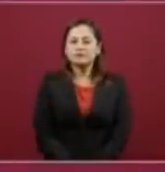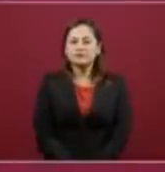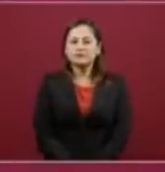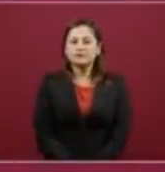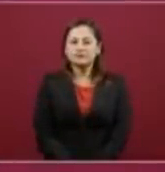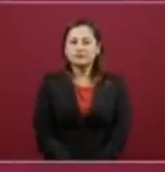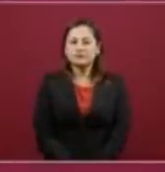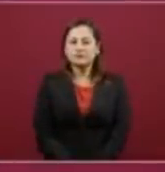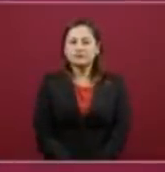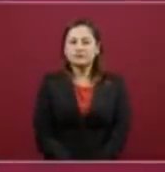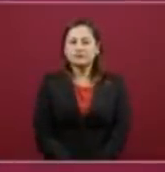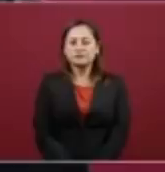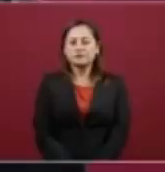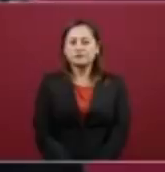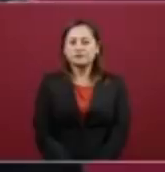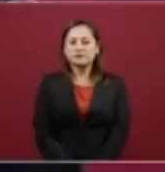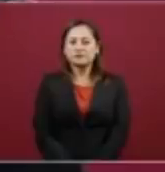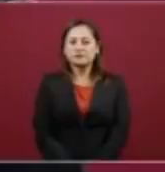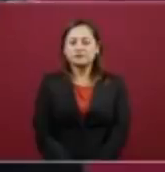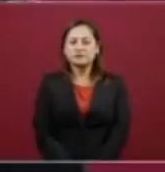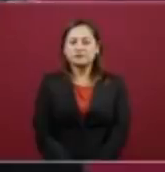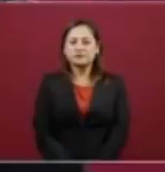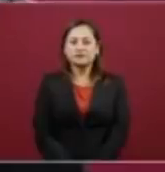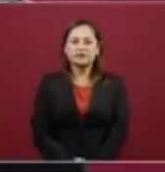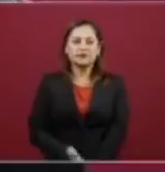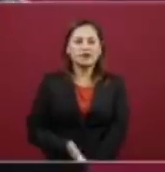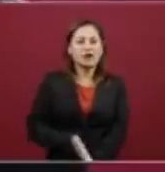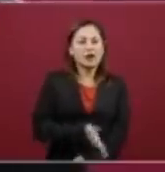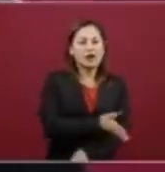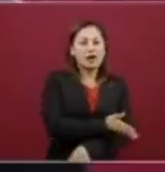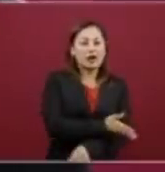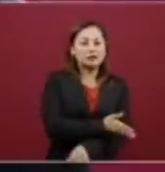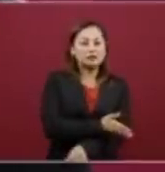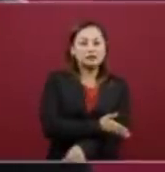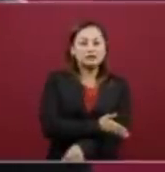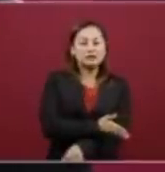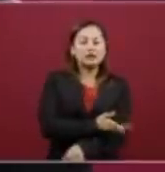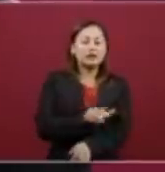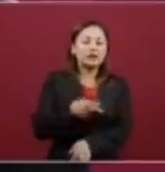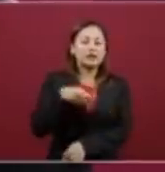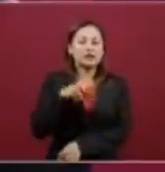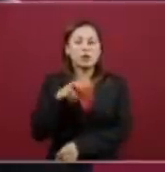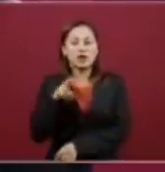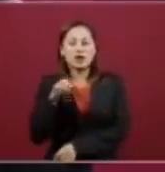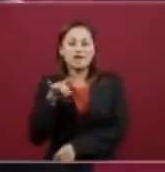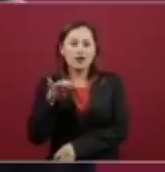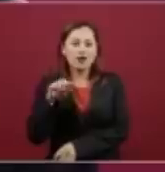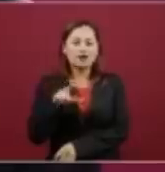el régimen durante el periodo neoliberal. Estos temas